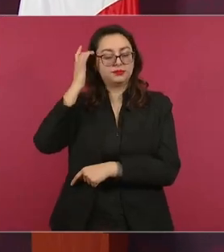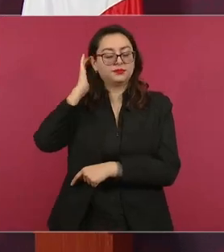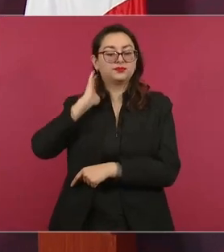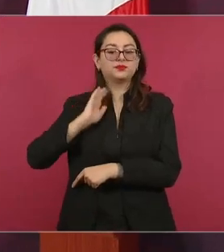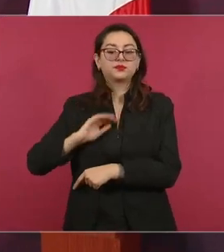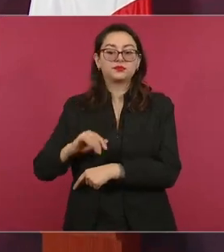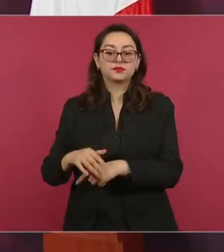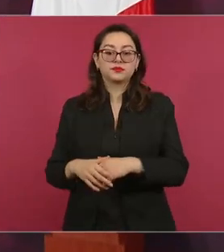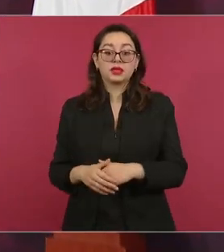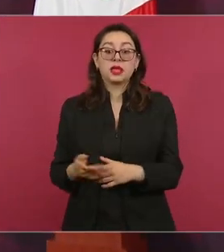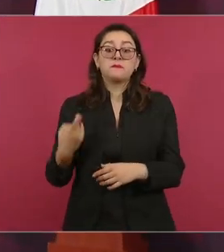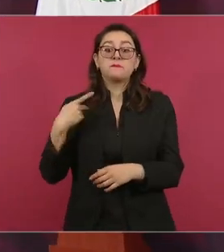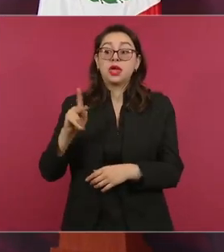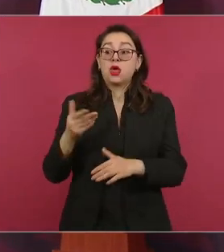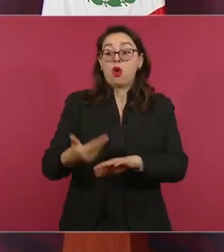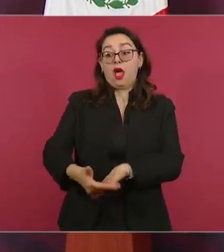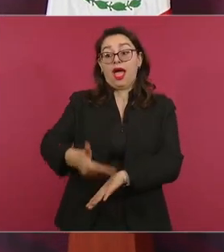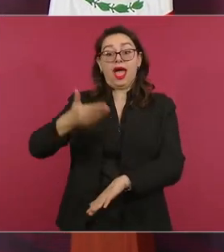que ya desde diciembre